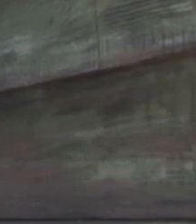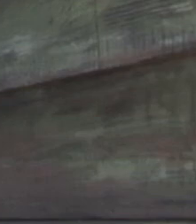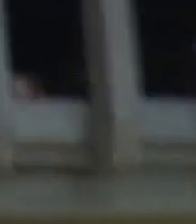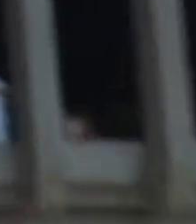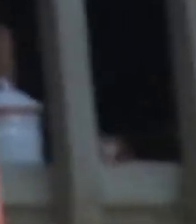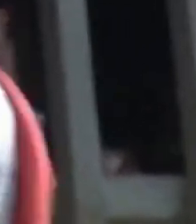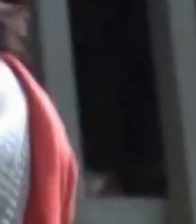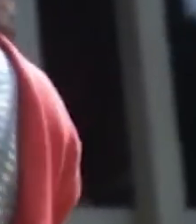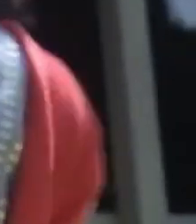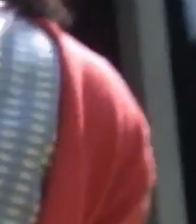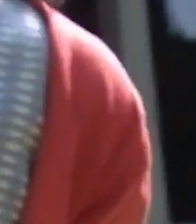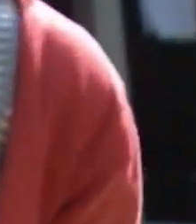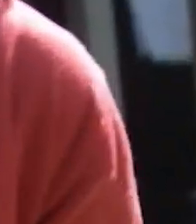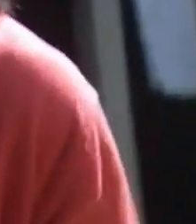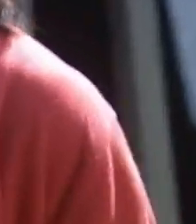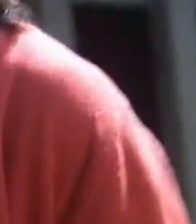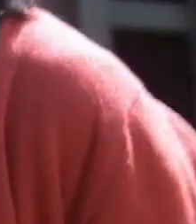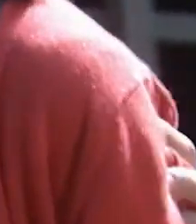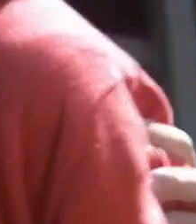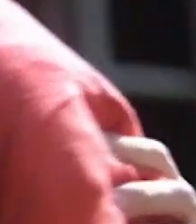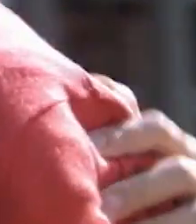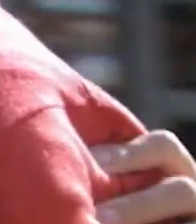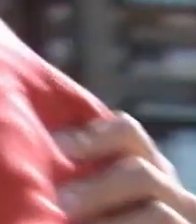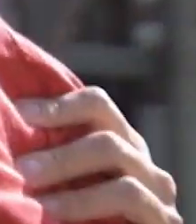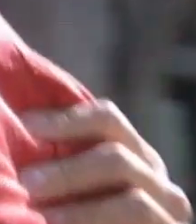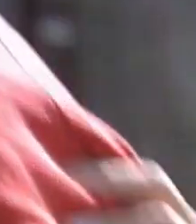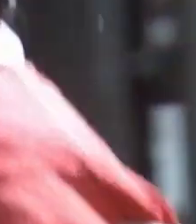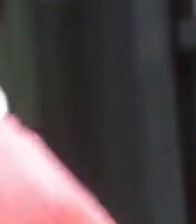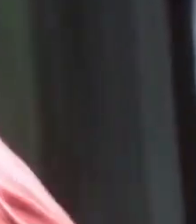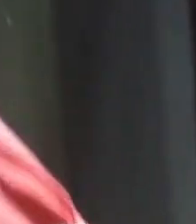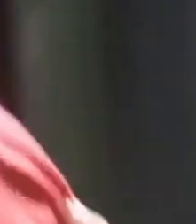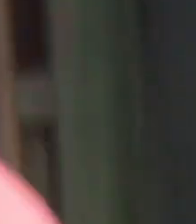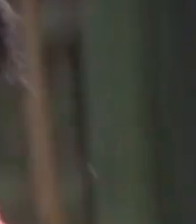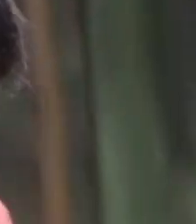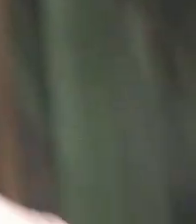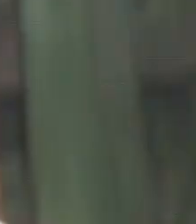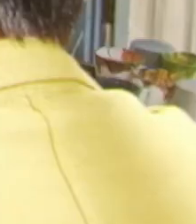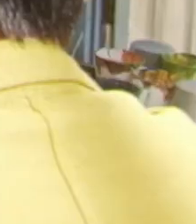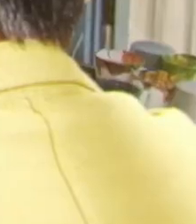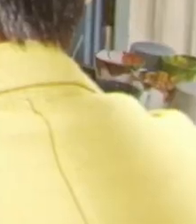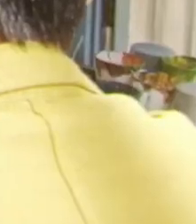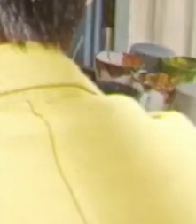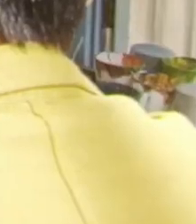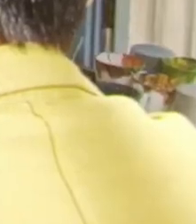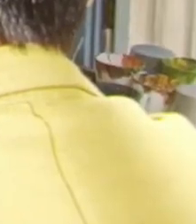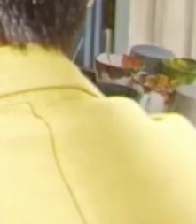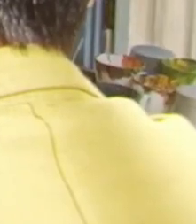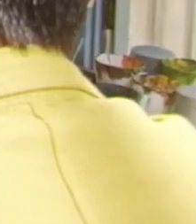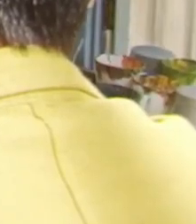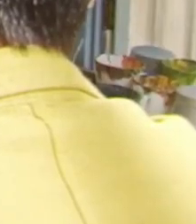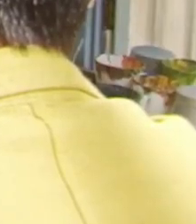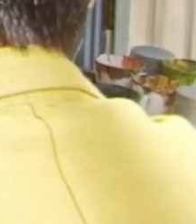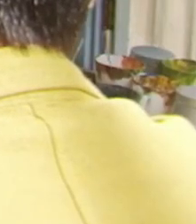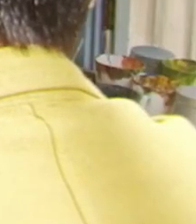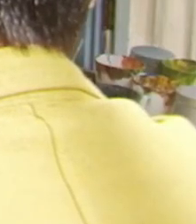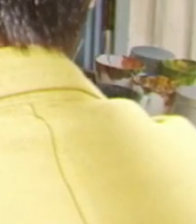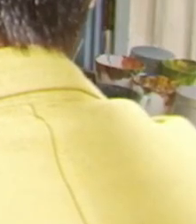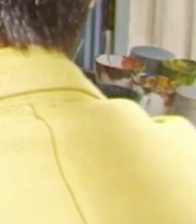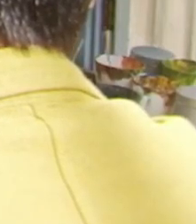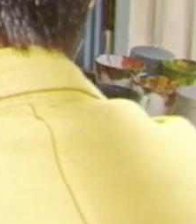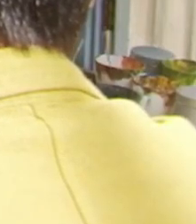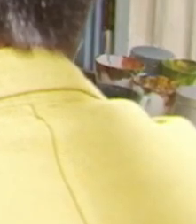a la partera! Tranquila, tranquila, todo está bien. Fukuko, tranquila. ¡Mamá! ¿Ahora qué pasa? ¡Es